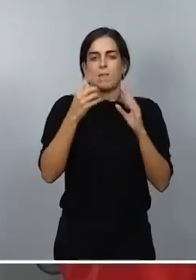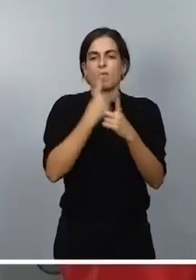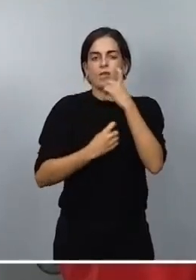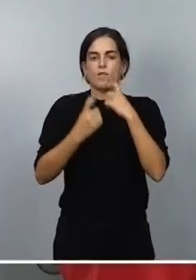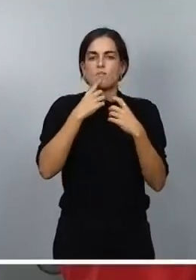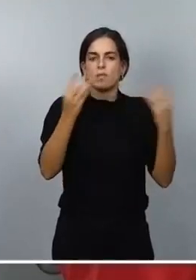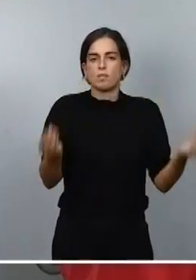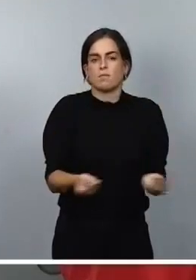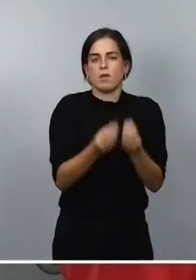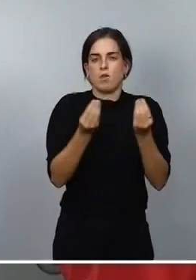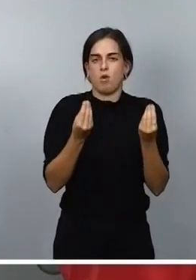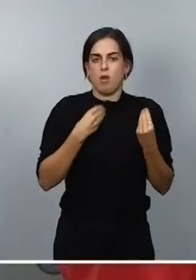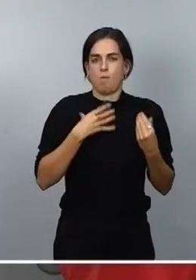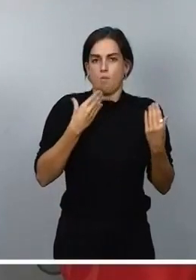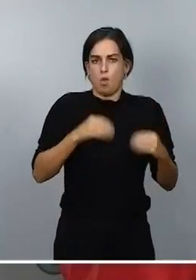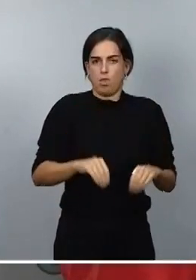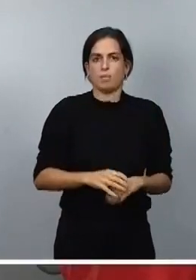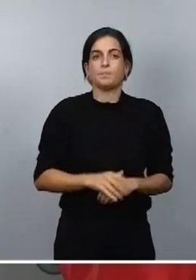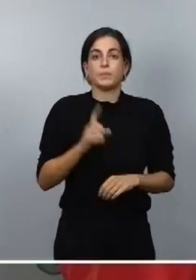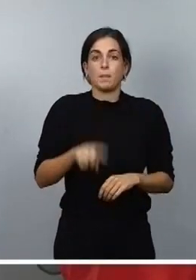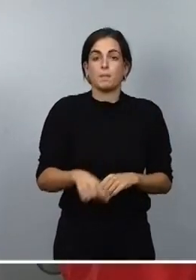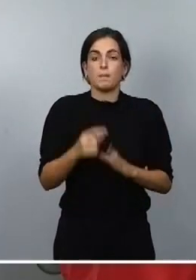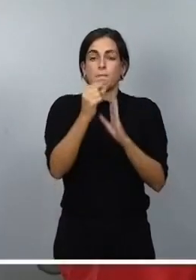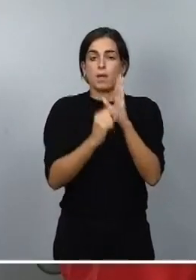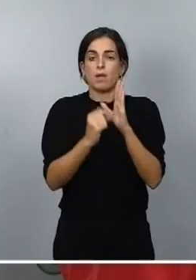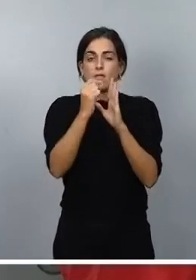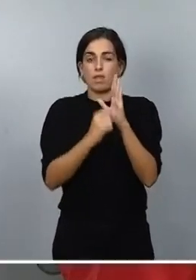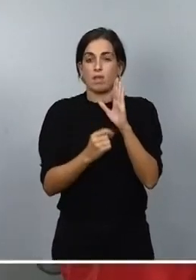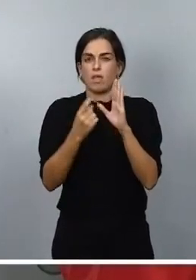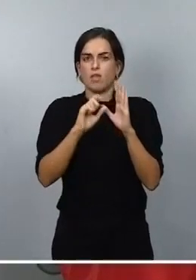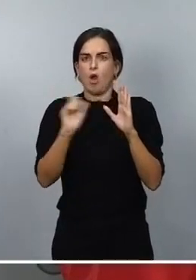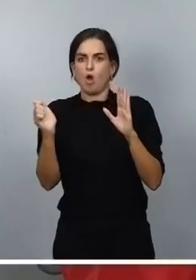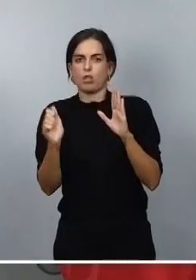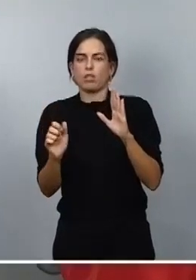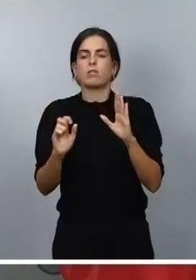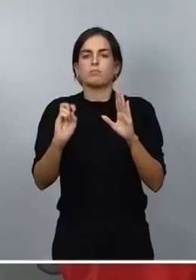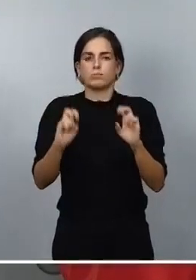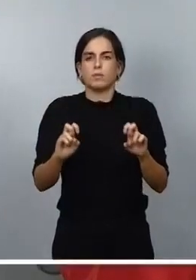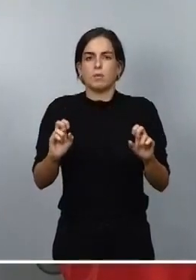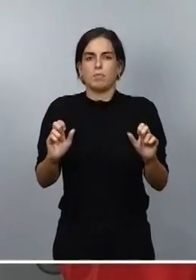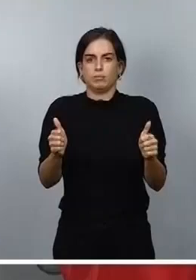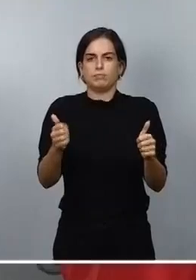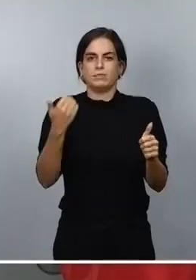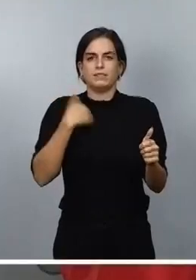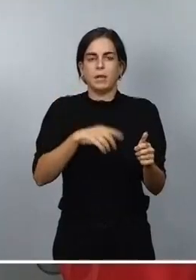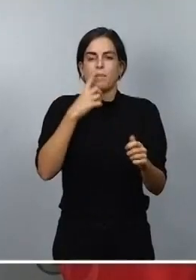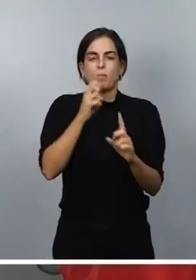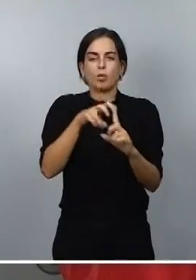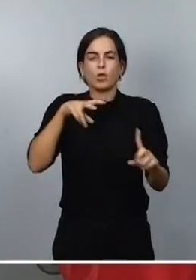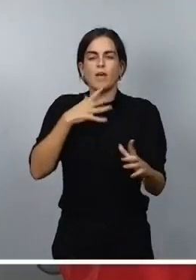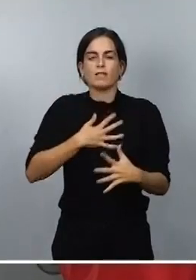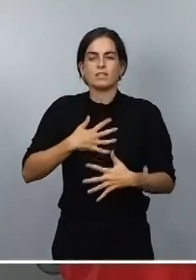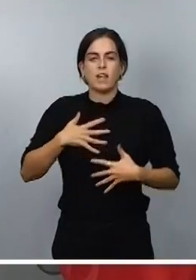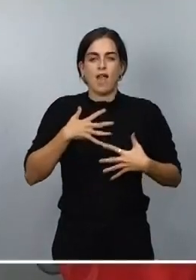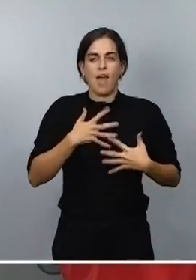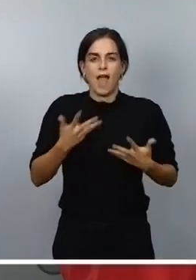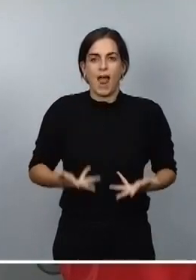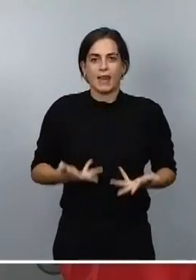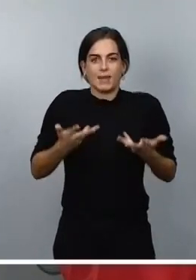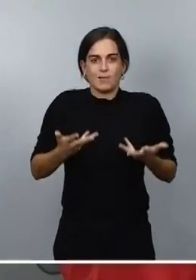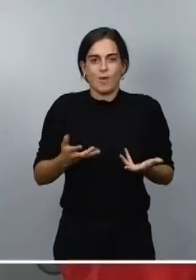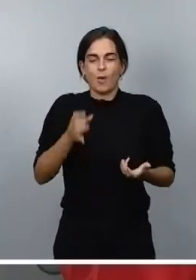además hemos adoptado una medida eh importante también desde el punto de vista del ánimo eh de la salida de esta situación